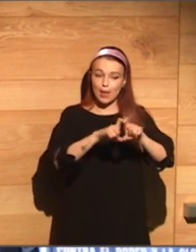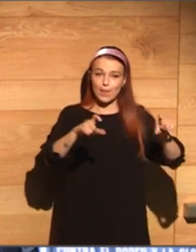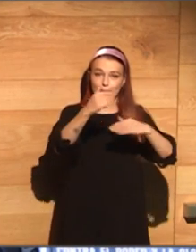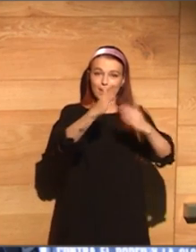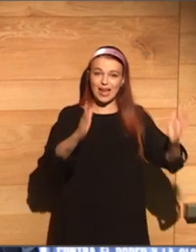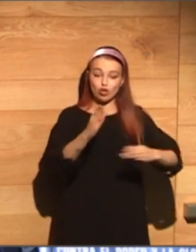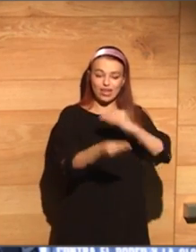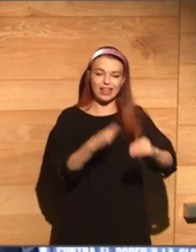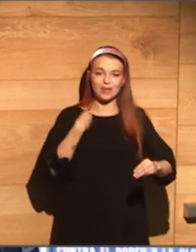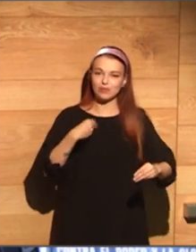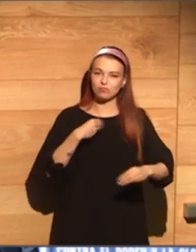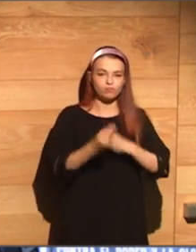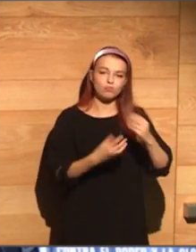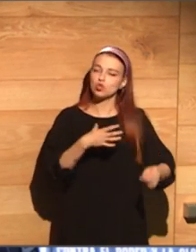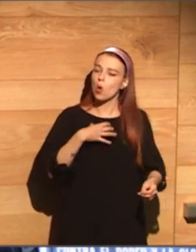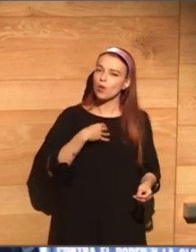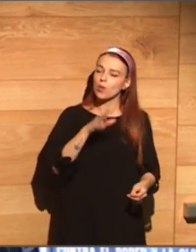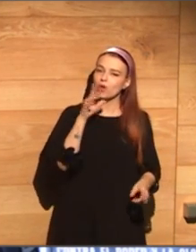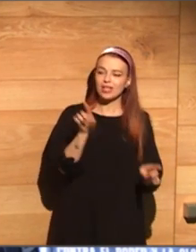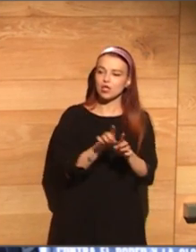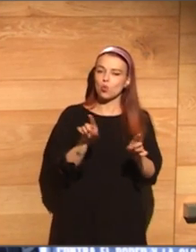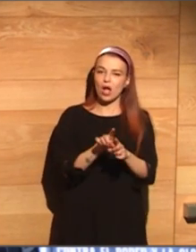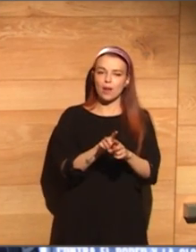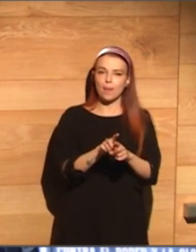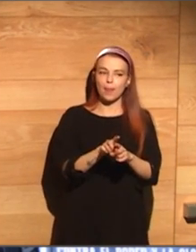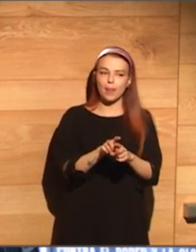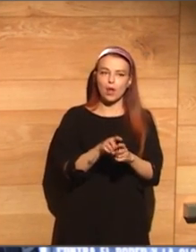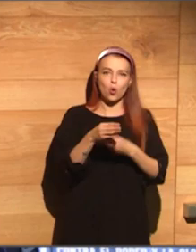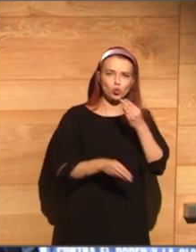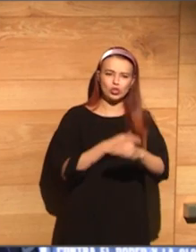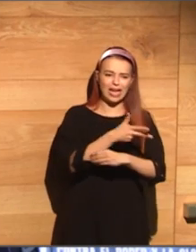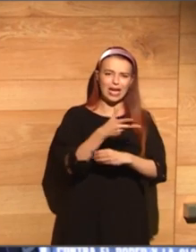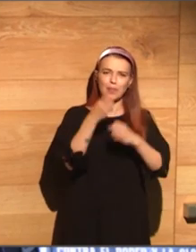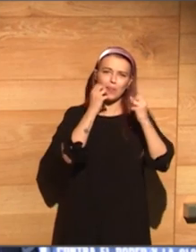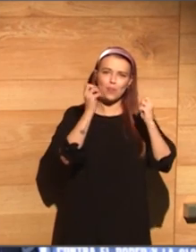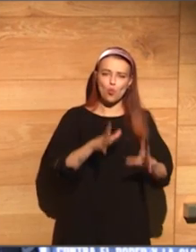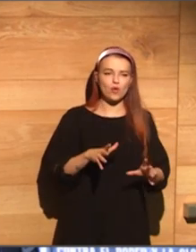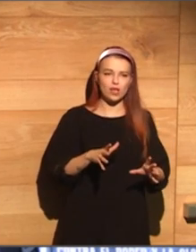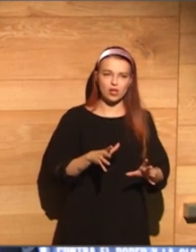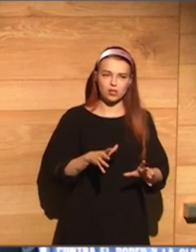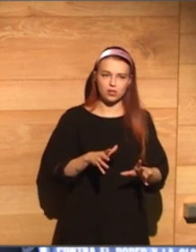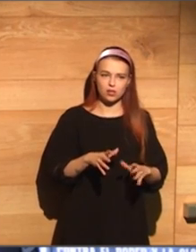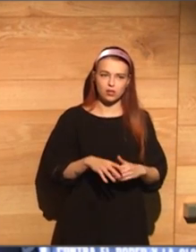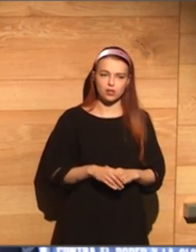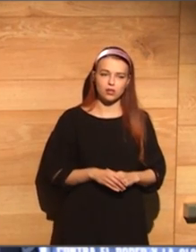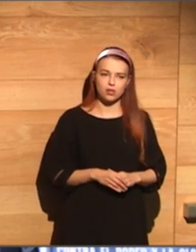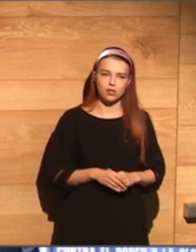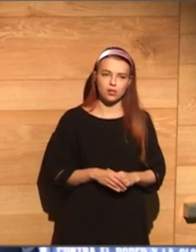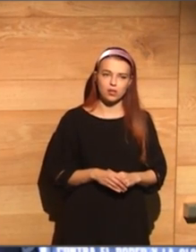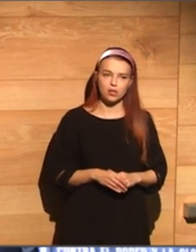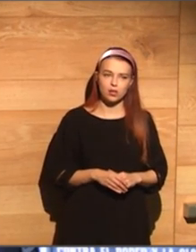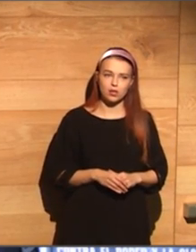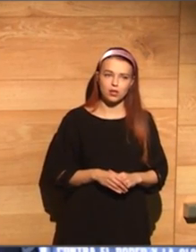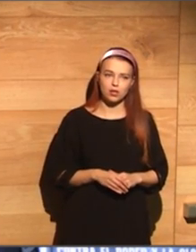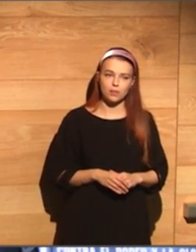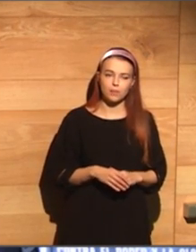Ese dominio de la cámara de una forma muy distinta, porque no lo hacía con esa orquestación coral, lo tenía a lo mejor Ofuls, por ejemplo, pero no lo